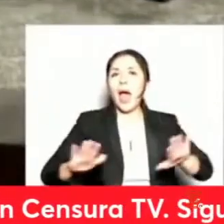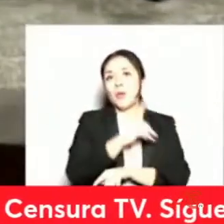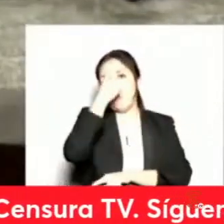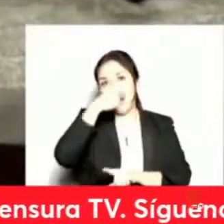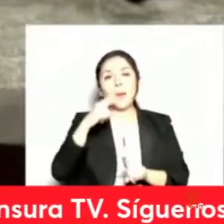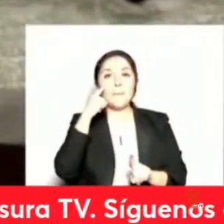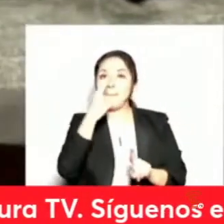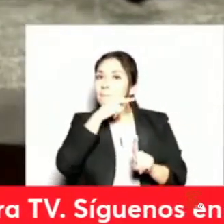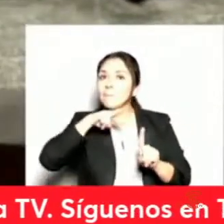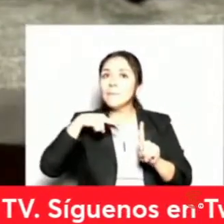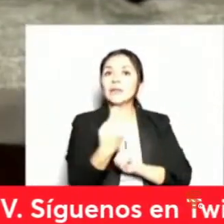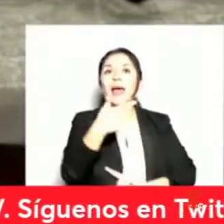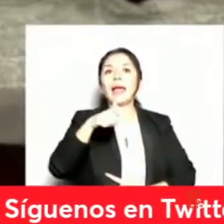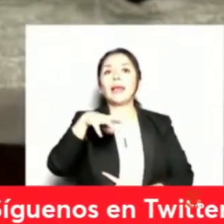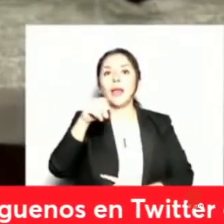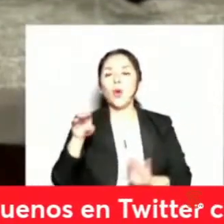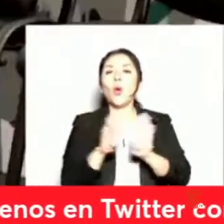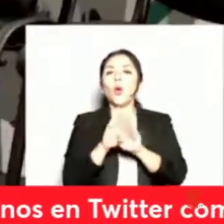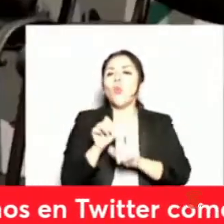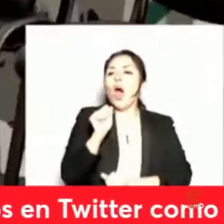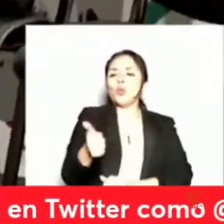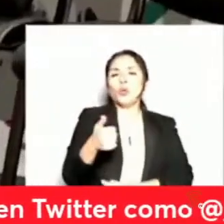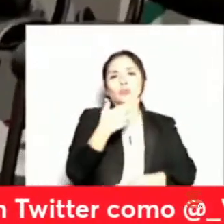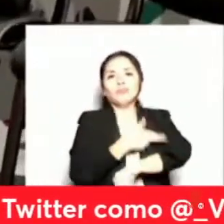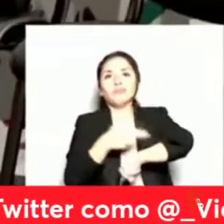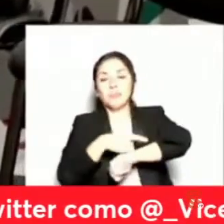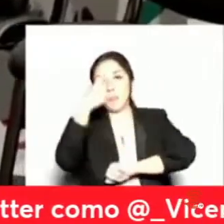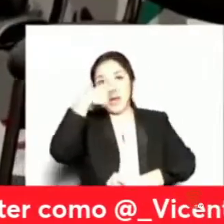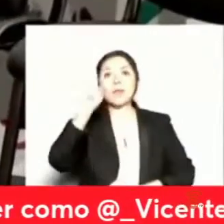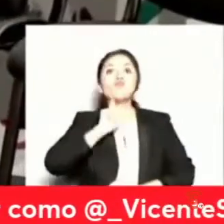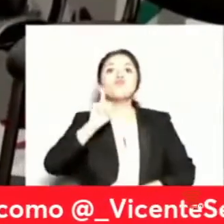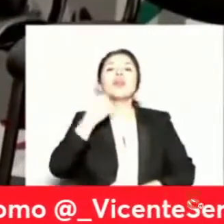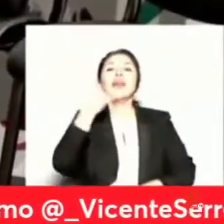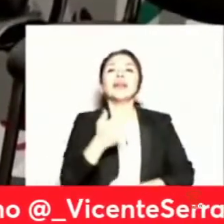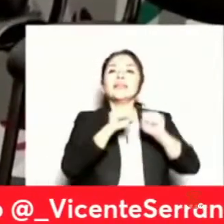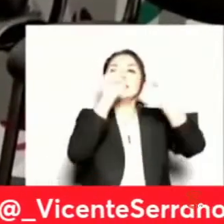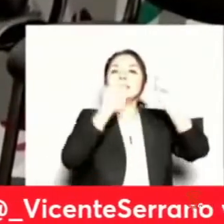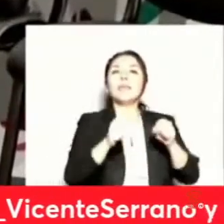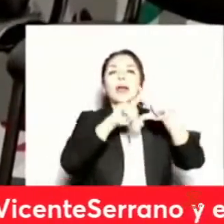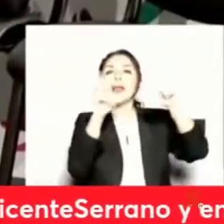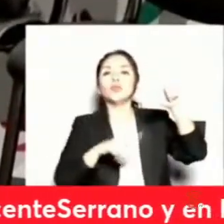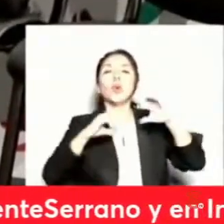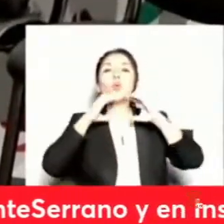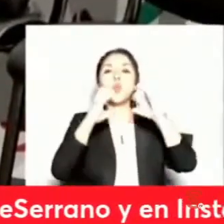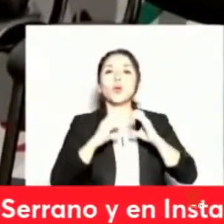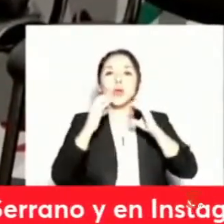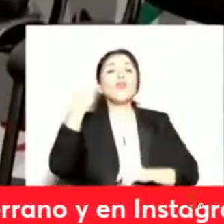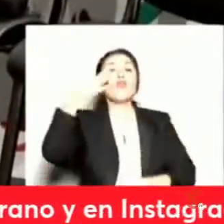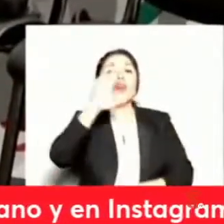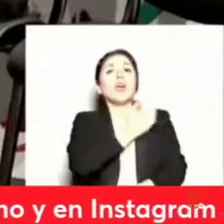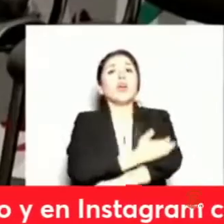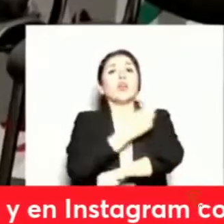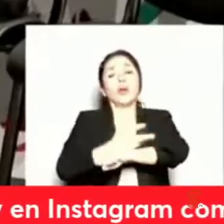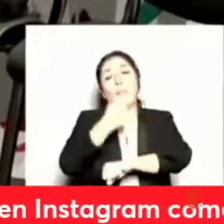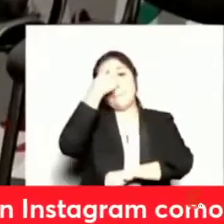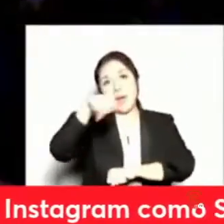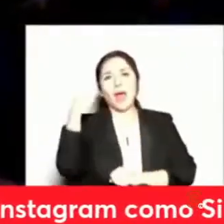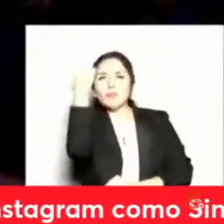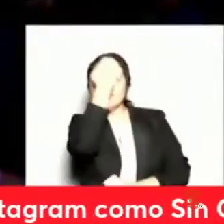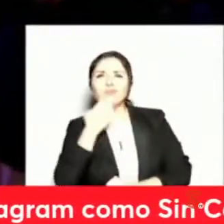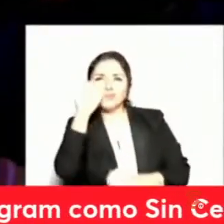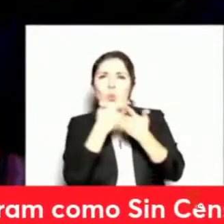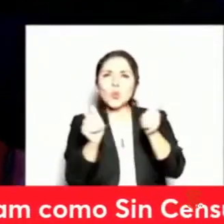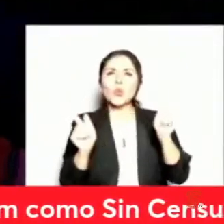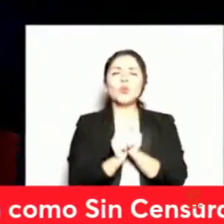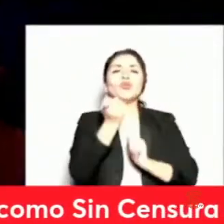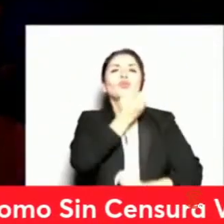perspectiva de género, la autonomía económica de las mujeres y el Sistema Nacional de Cuidados. Fue coordinadora del Grupo de Análisis de la Asamblea Mundial de la Salud